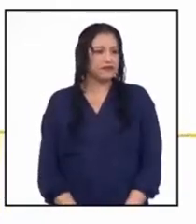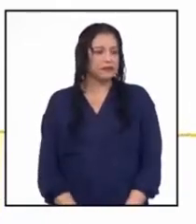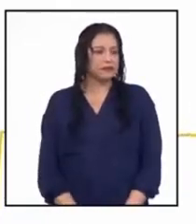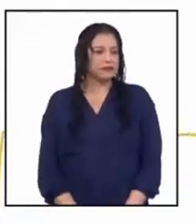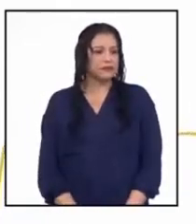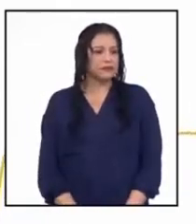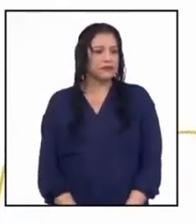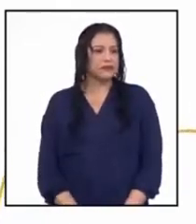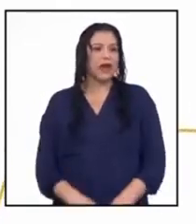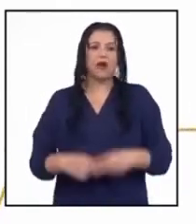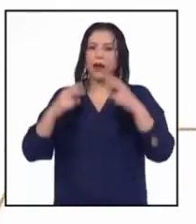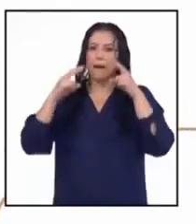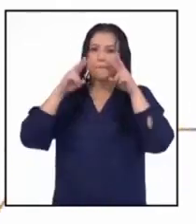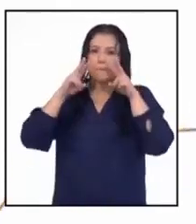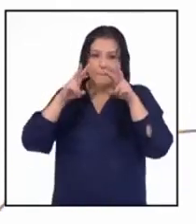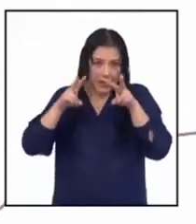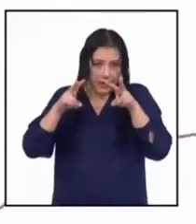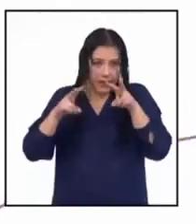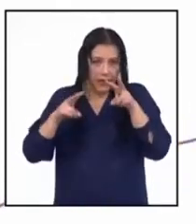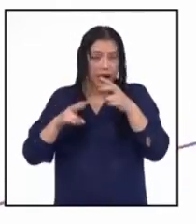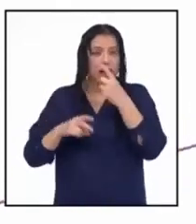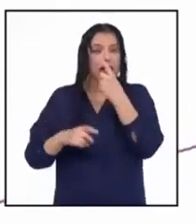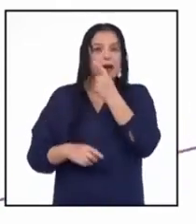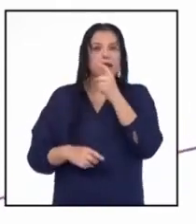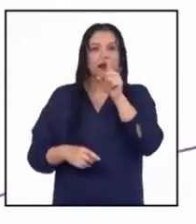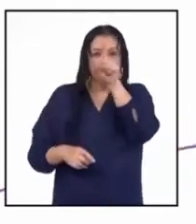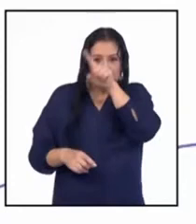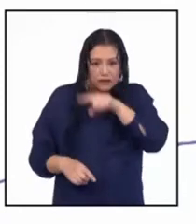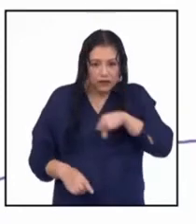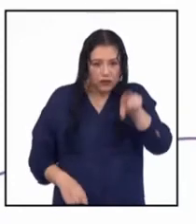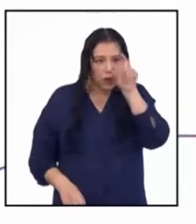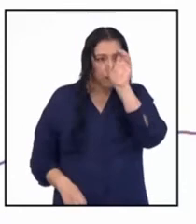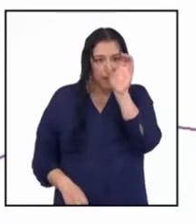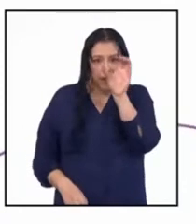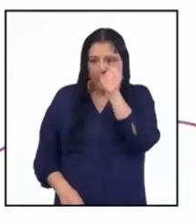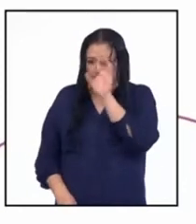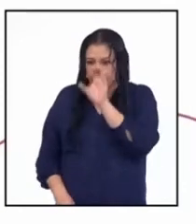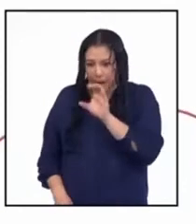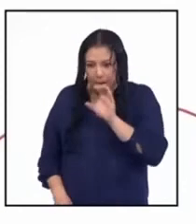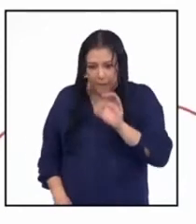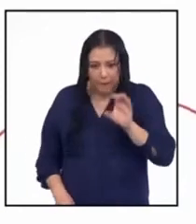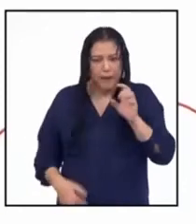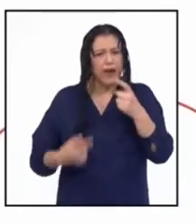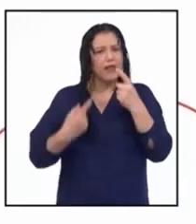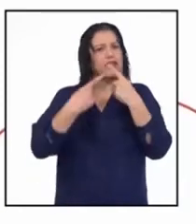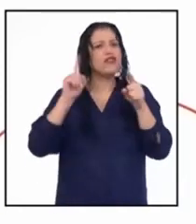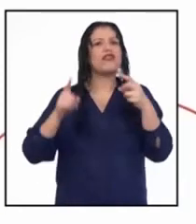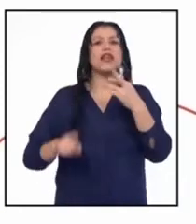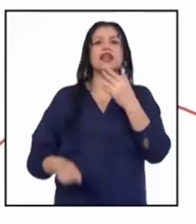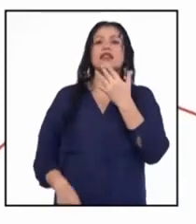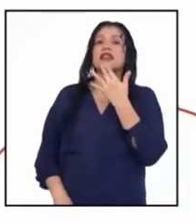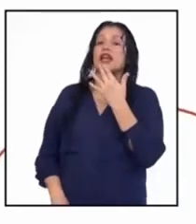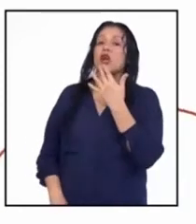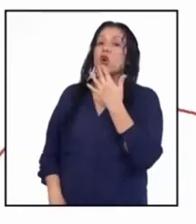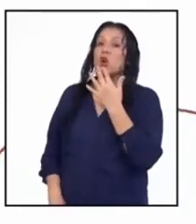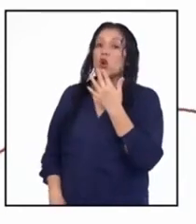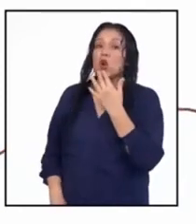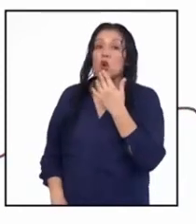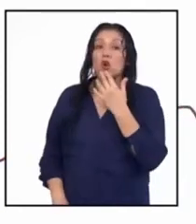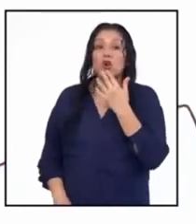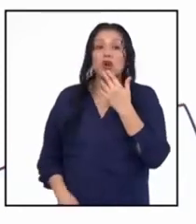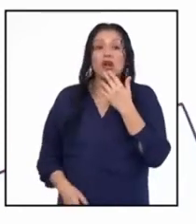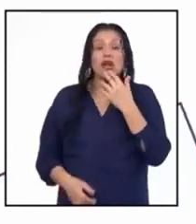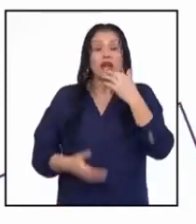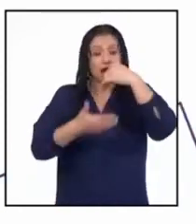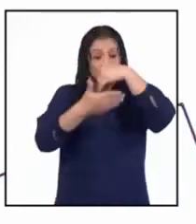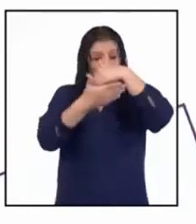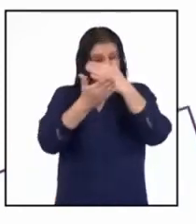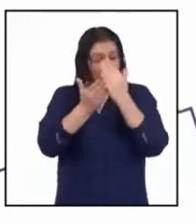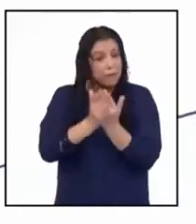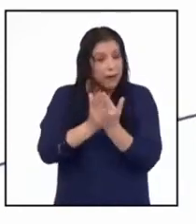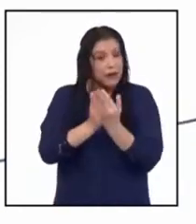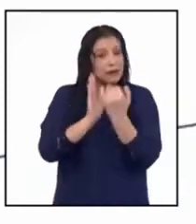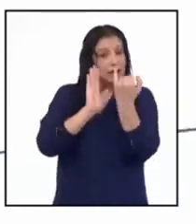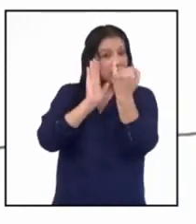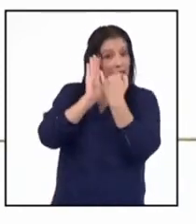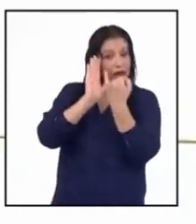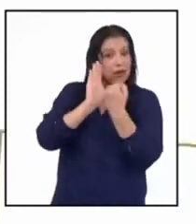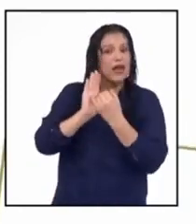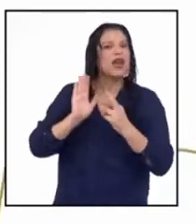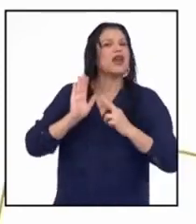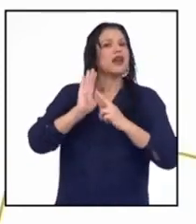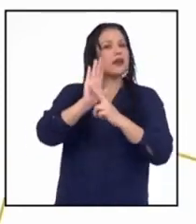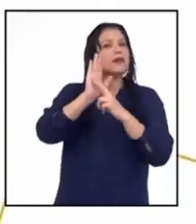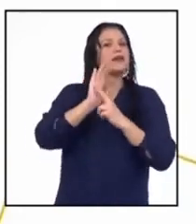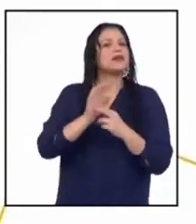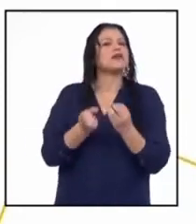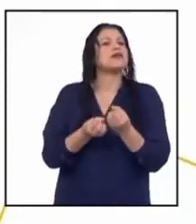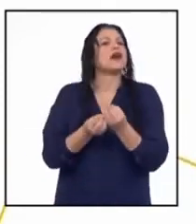Ahora observen cada parte del gráfico. Cada parte de diferente color es un sector del gráfico y representan a los valores